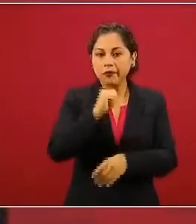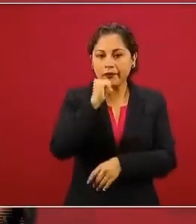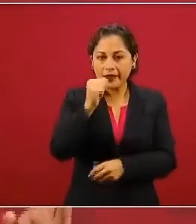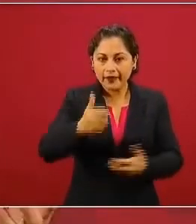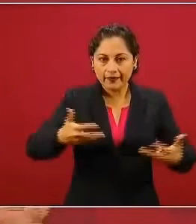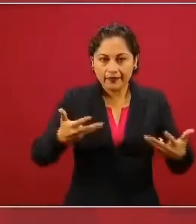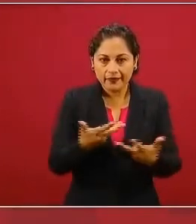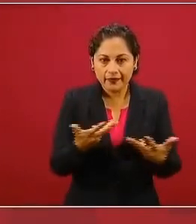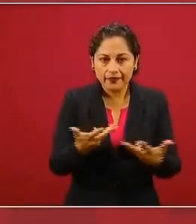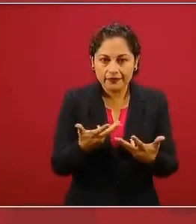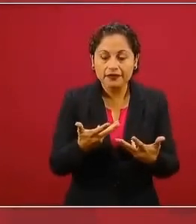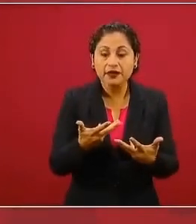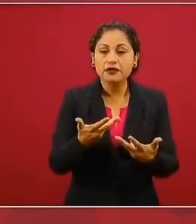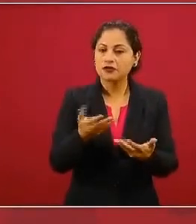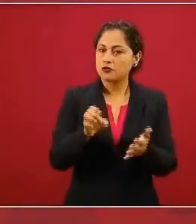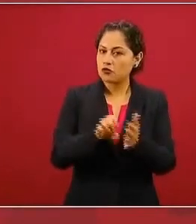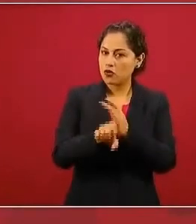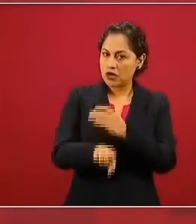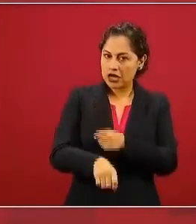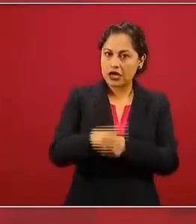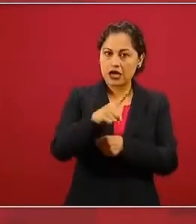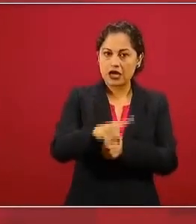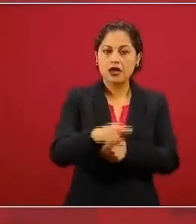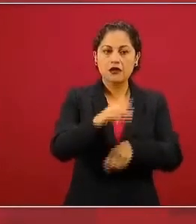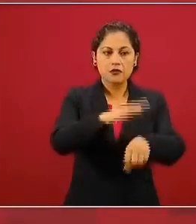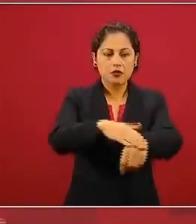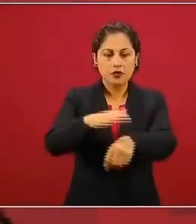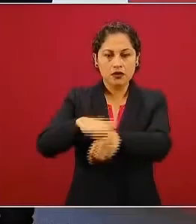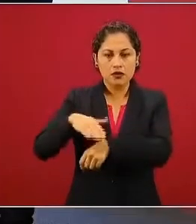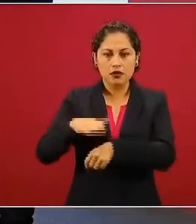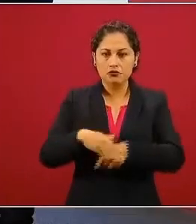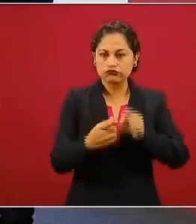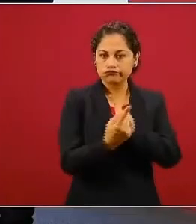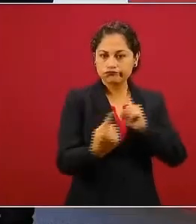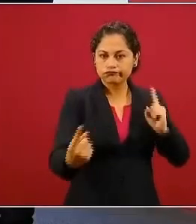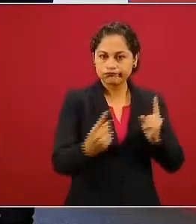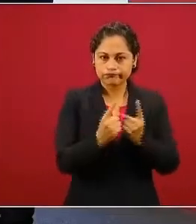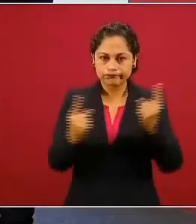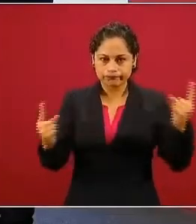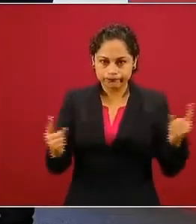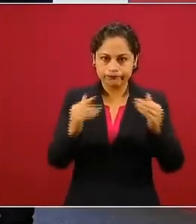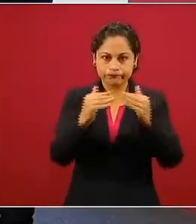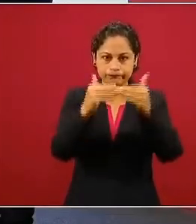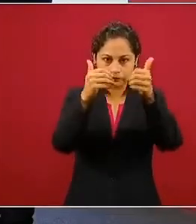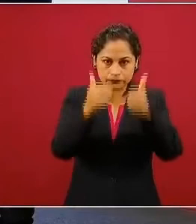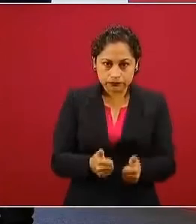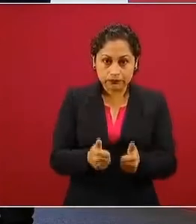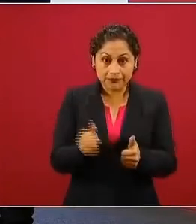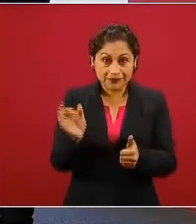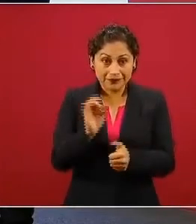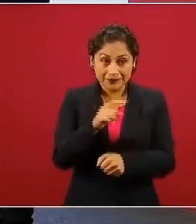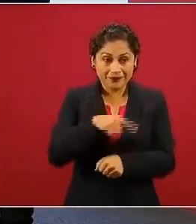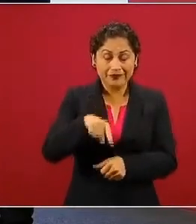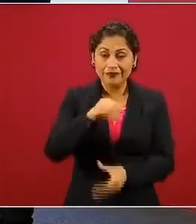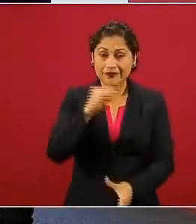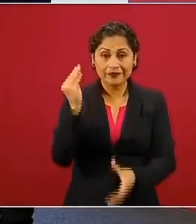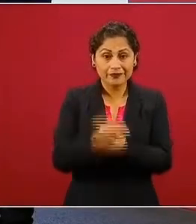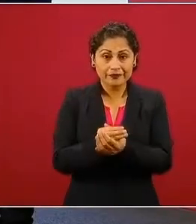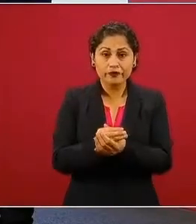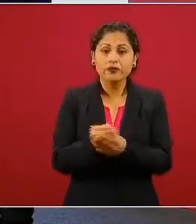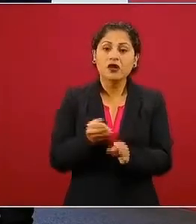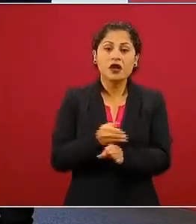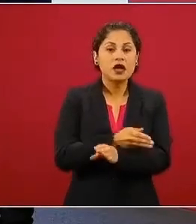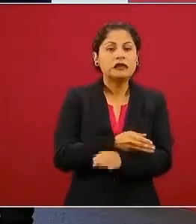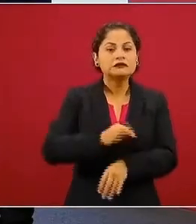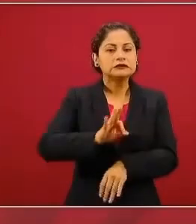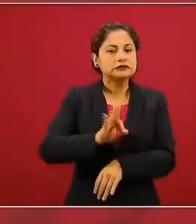principalmente estas masivas de la Jornada Nacional de Sana Distancia, habríamos tenido muchos más casos y en una